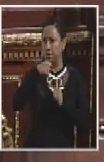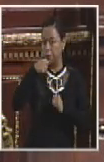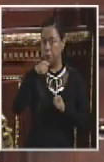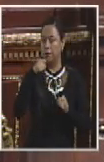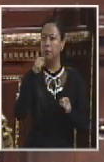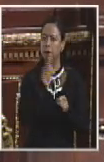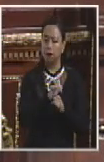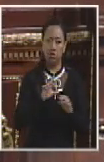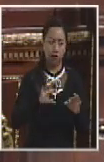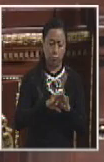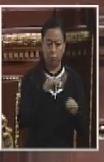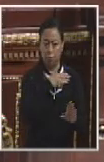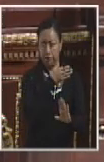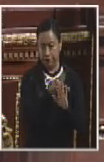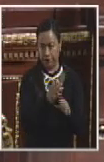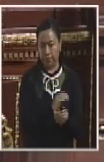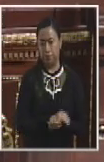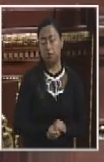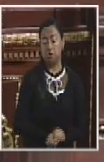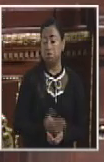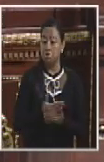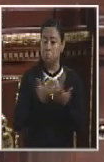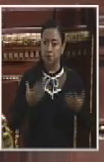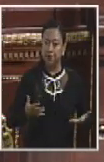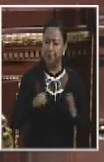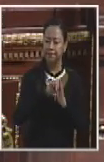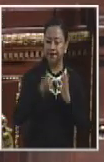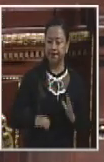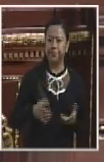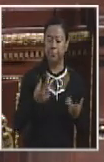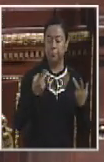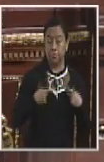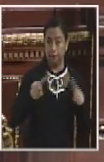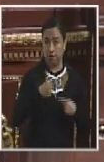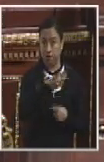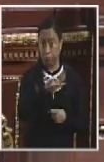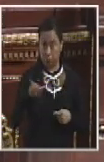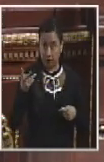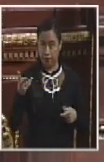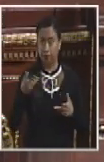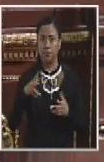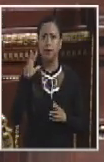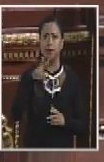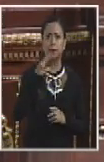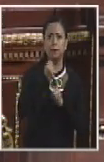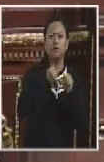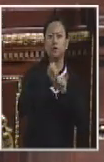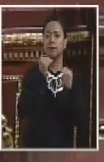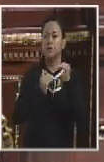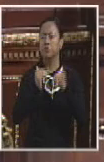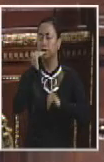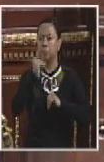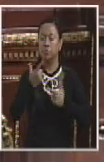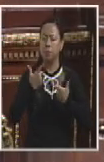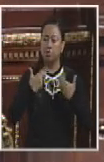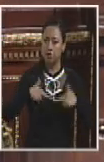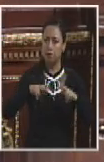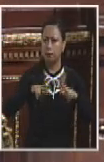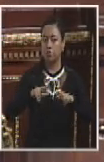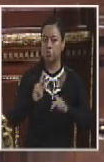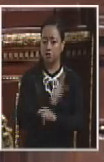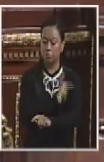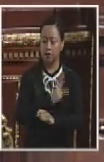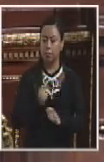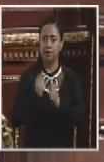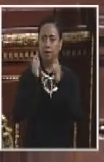Toda vez que todo poder público emana del pueblo, es necesario empoderar a la ciudadanía para que pueda reconvenir a sus representados,